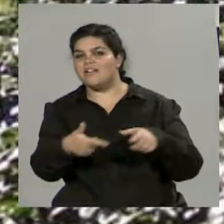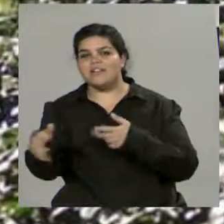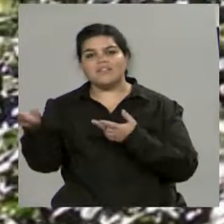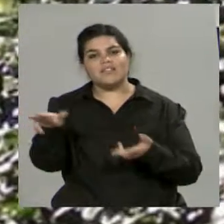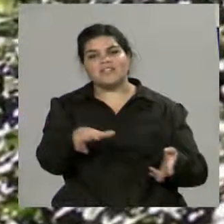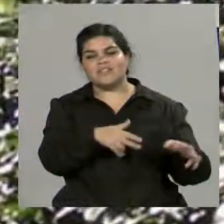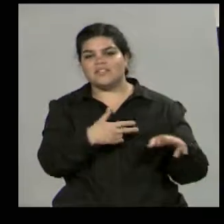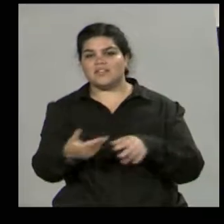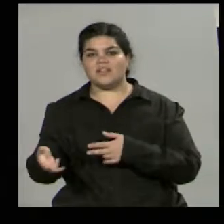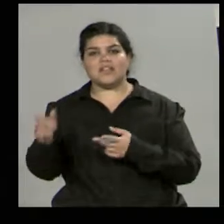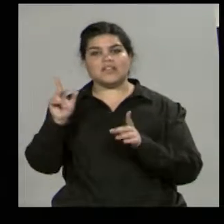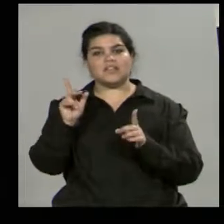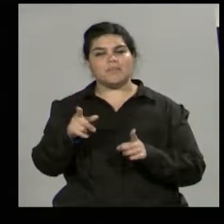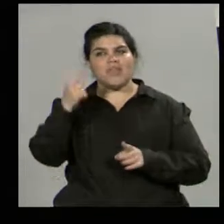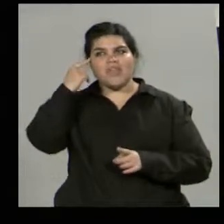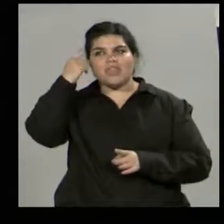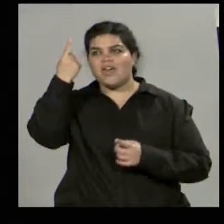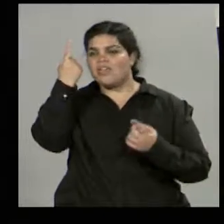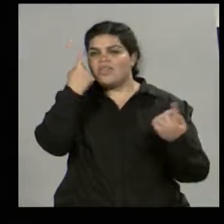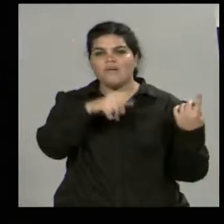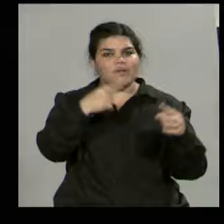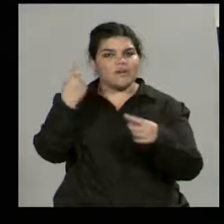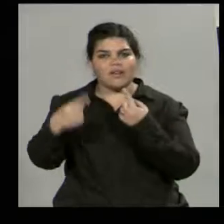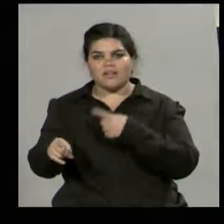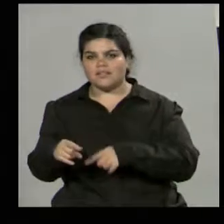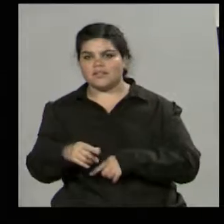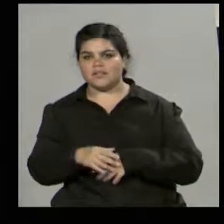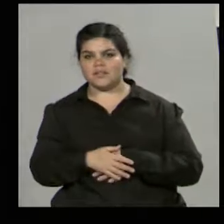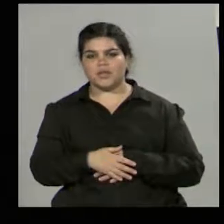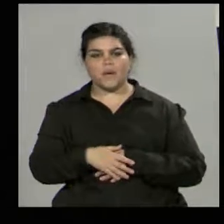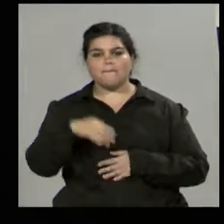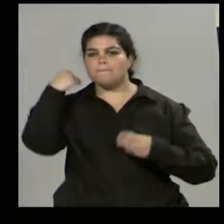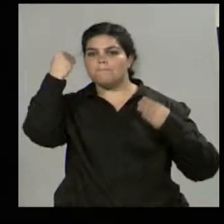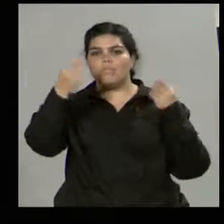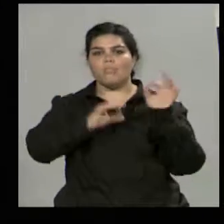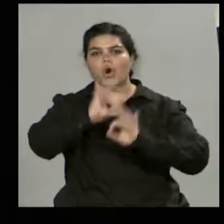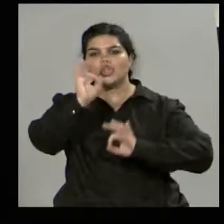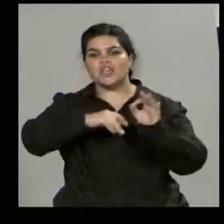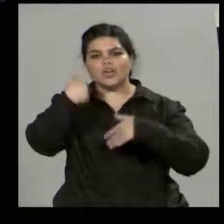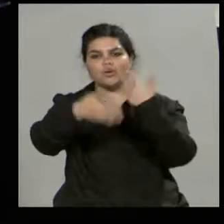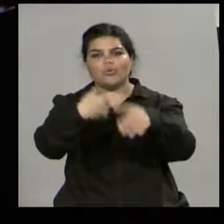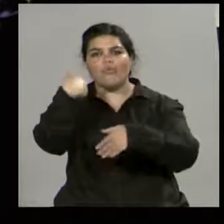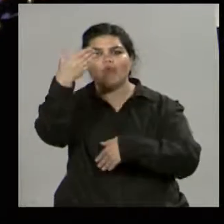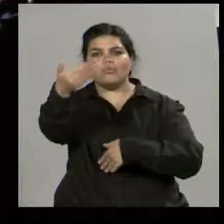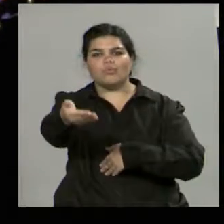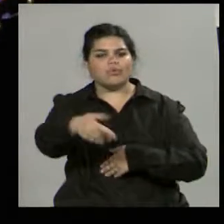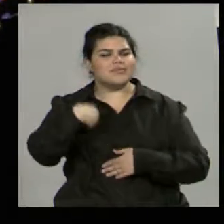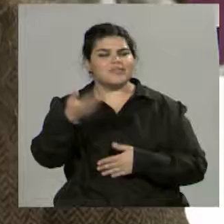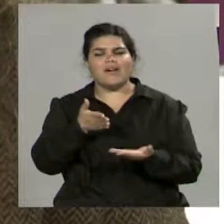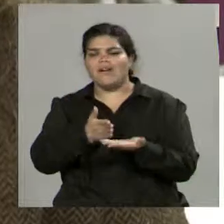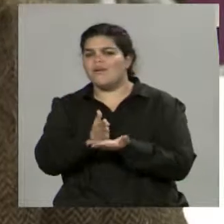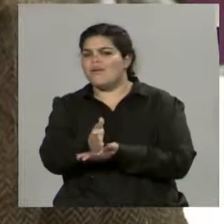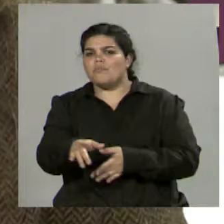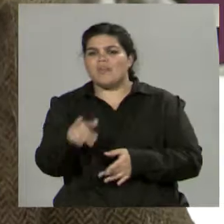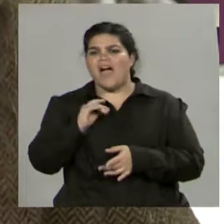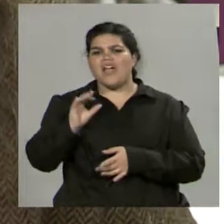y con millones de ideas y de proyectos, siempre, siempre, siempre. Más de 10 años que